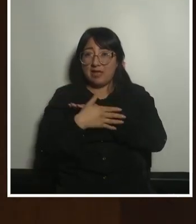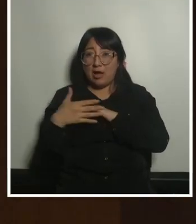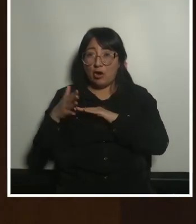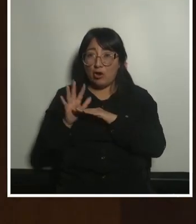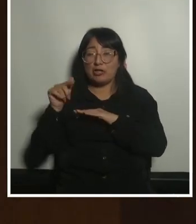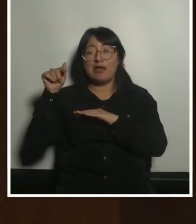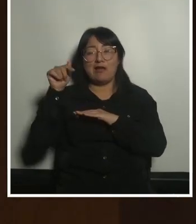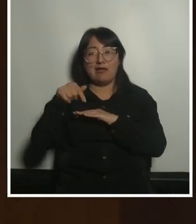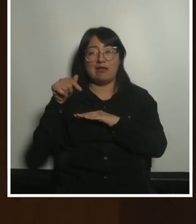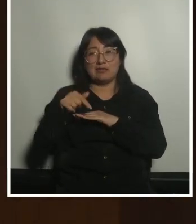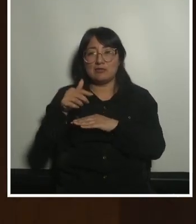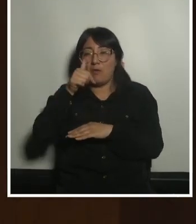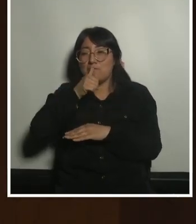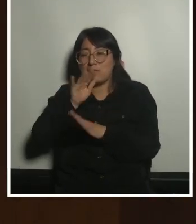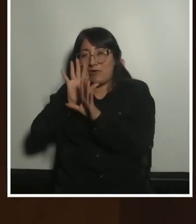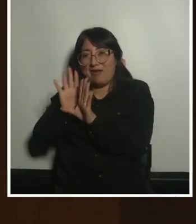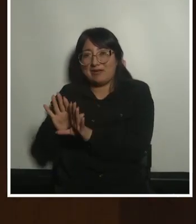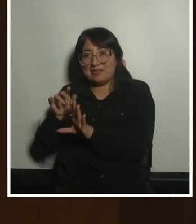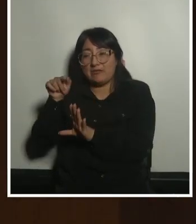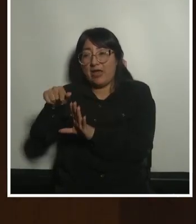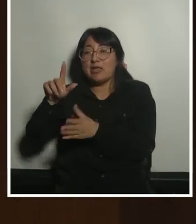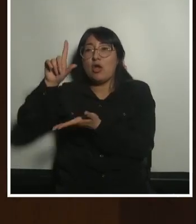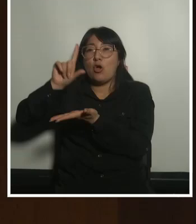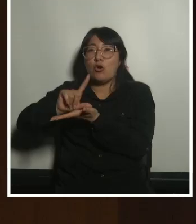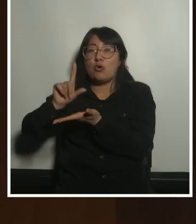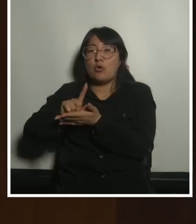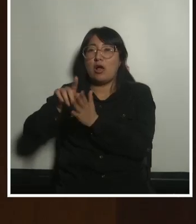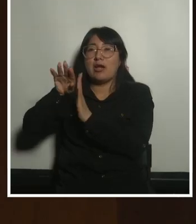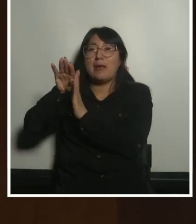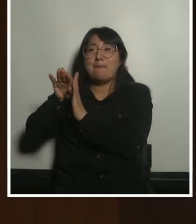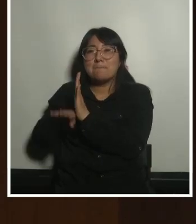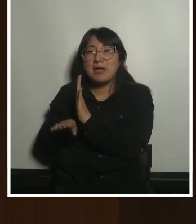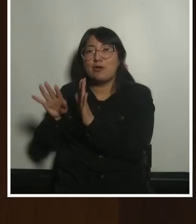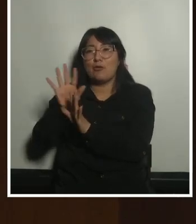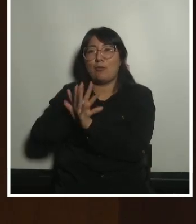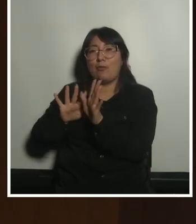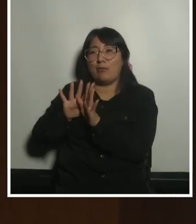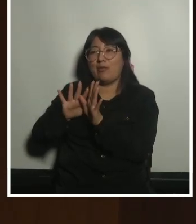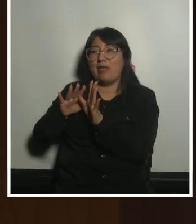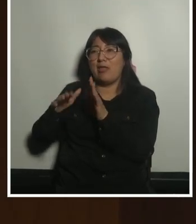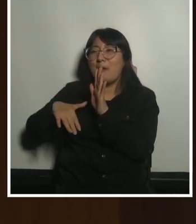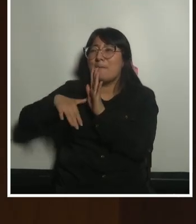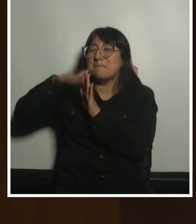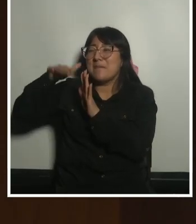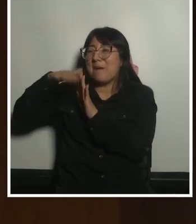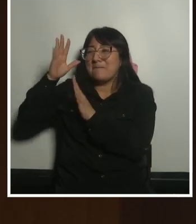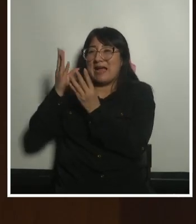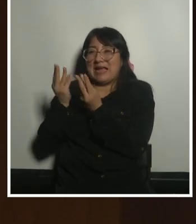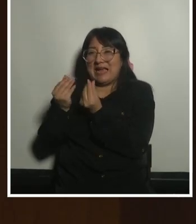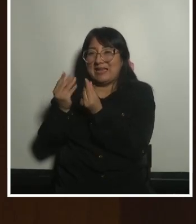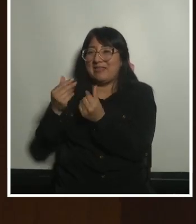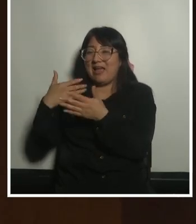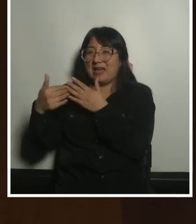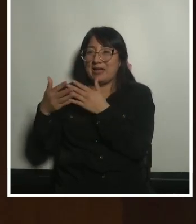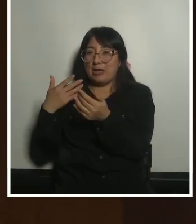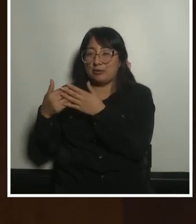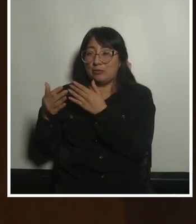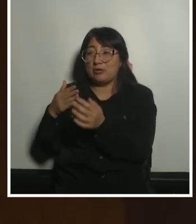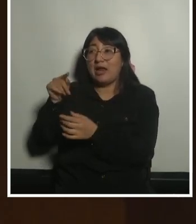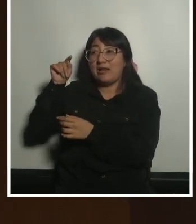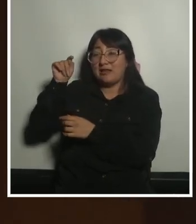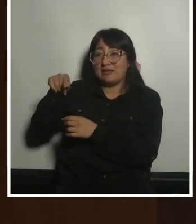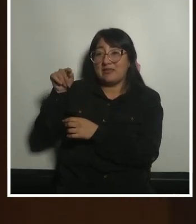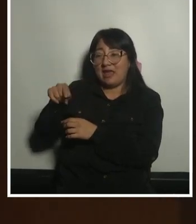biosfera y ahí tenemos los lugares menos antropizados, por lo tanto de mayor calidad quizá natural, y son los lugares que se